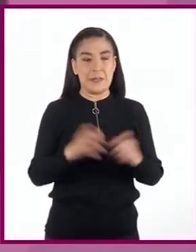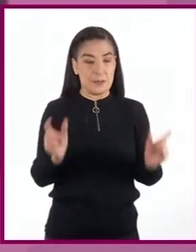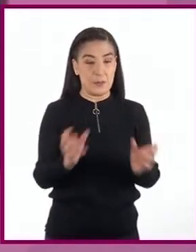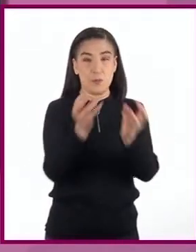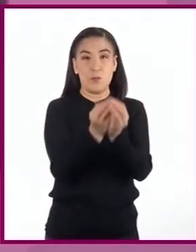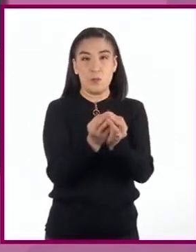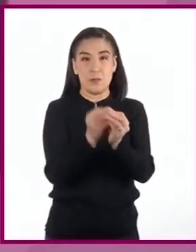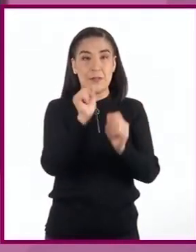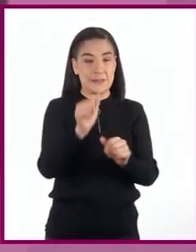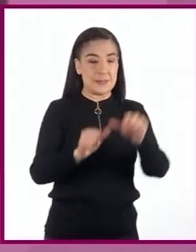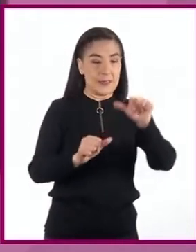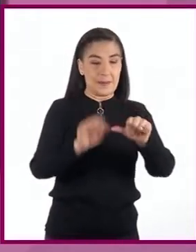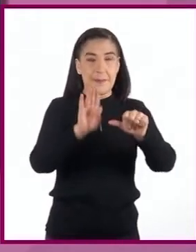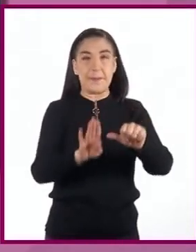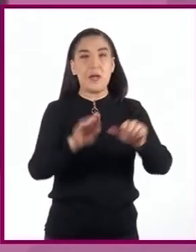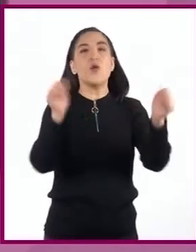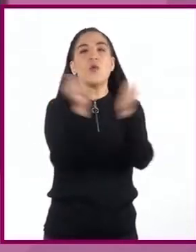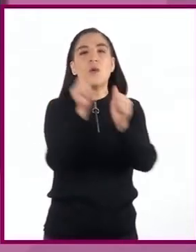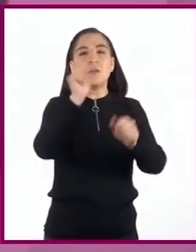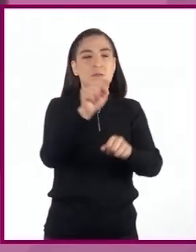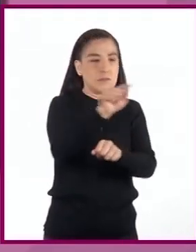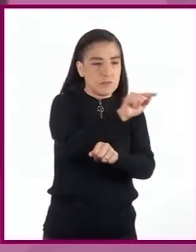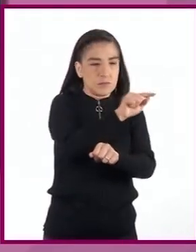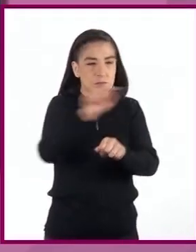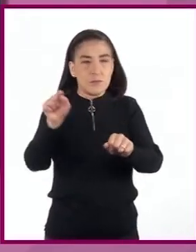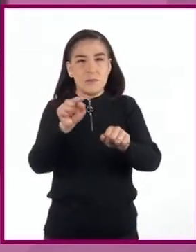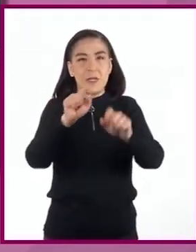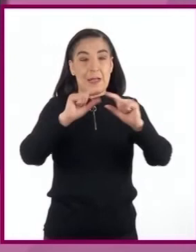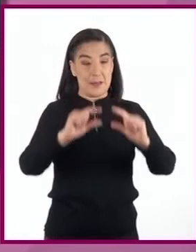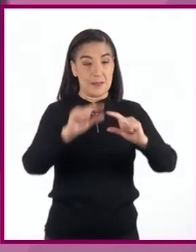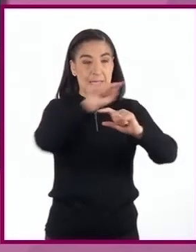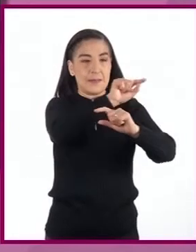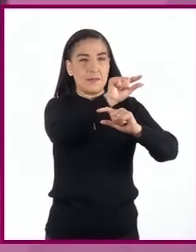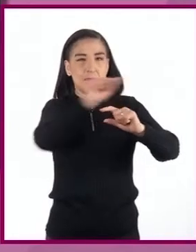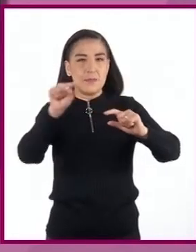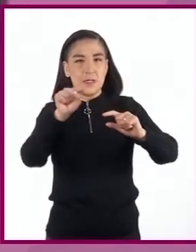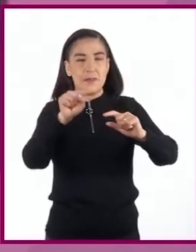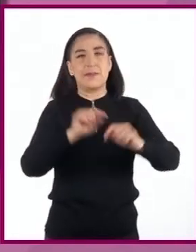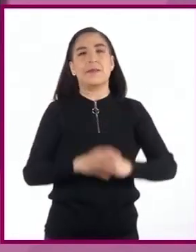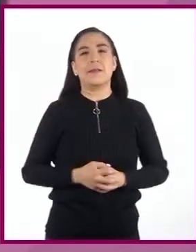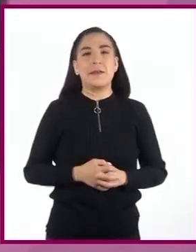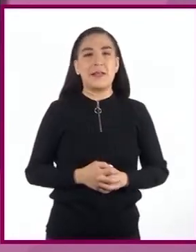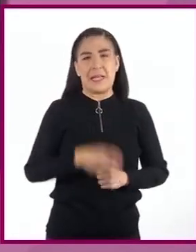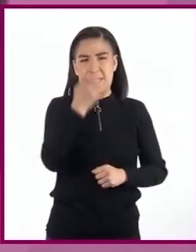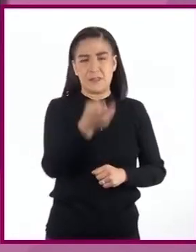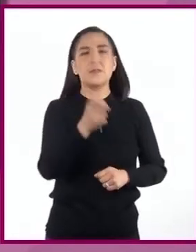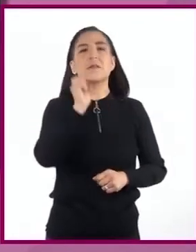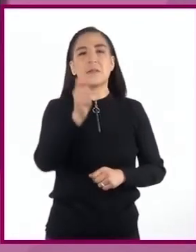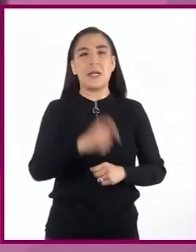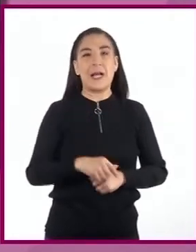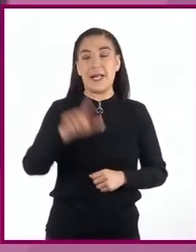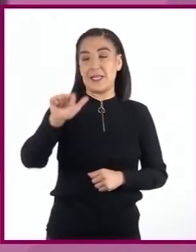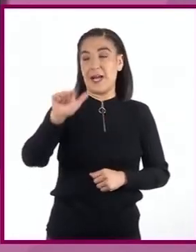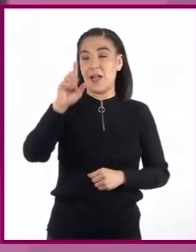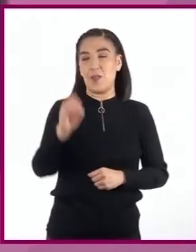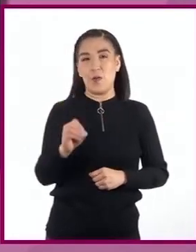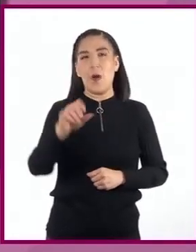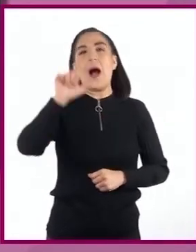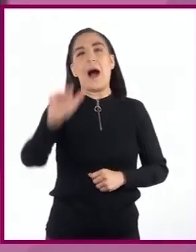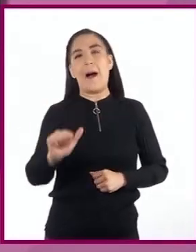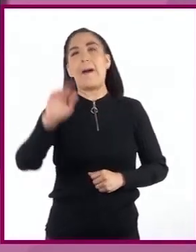línea recta horizontal sobre las dos letras. Esto se lee como lado